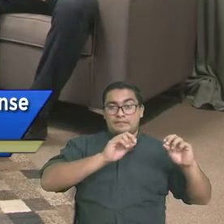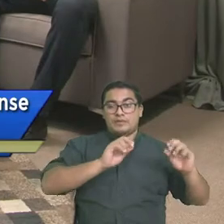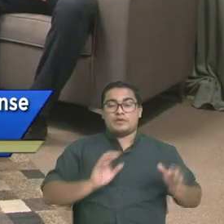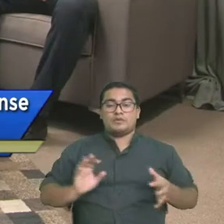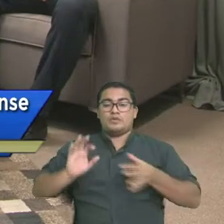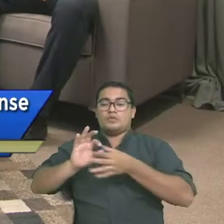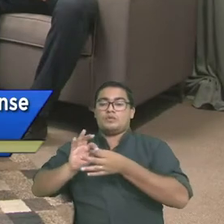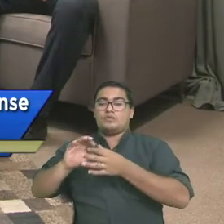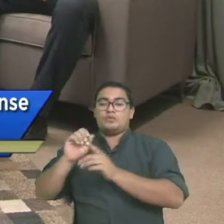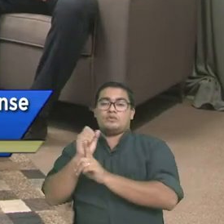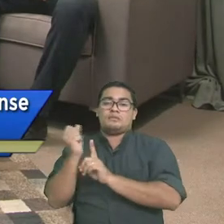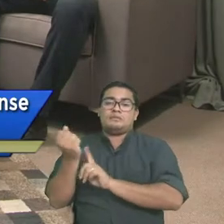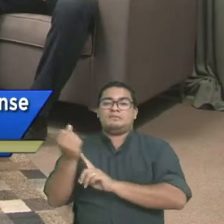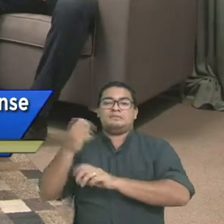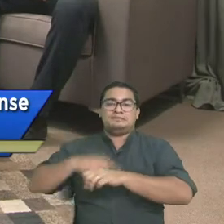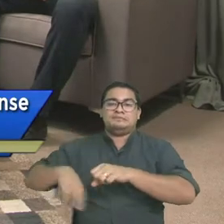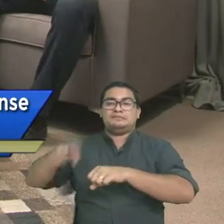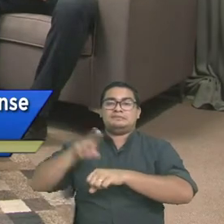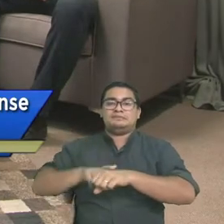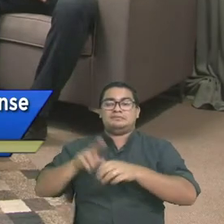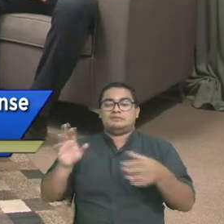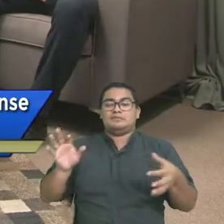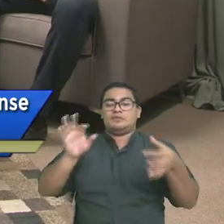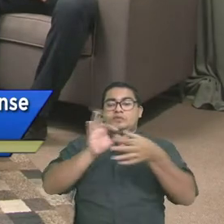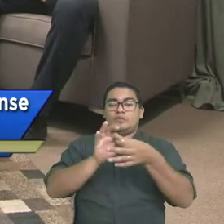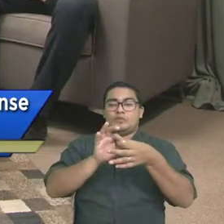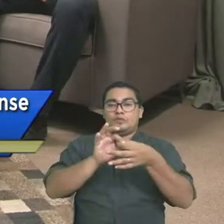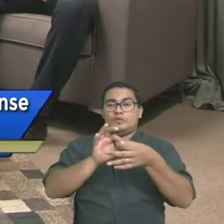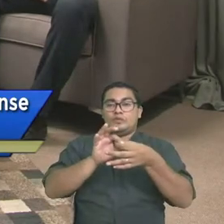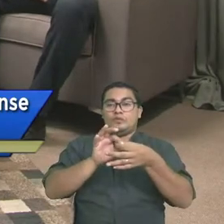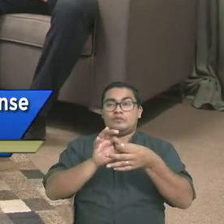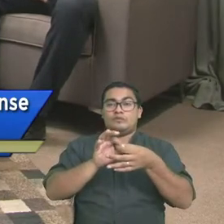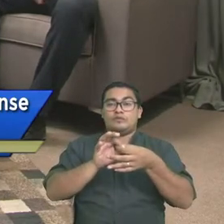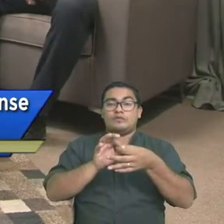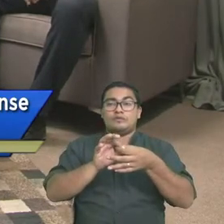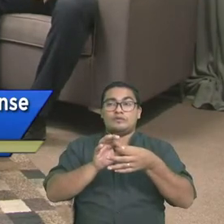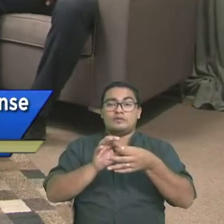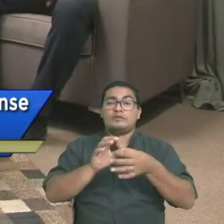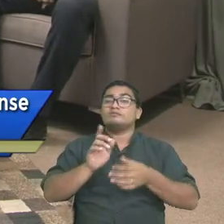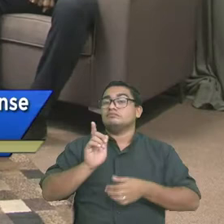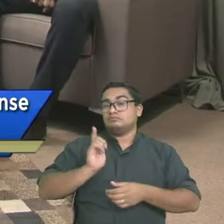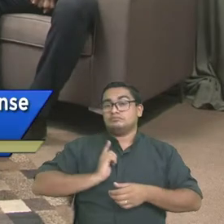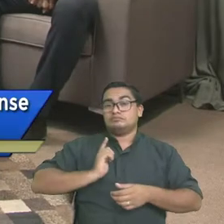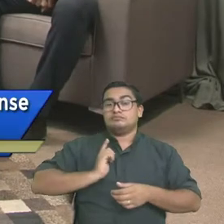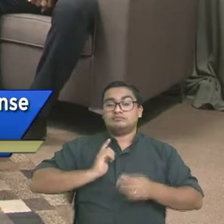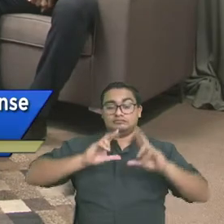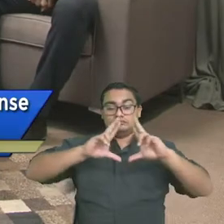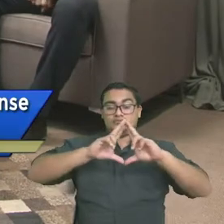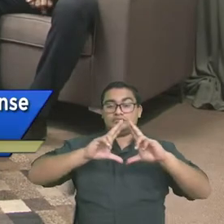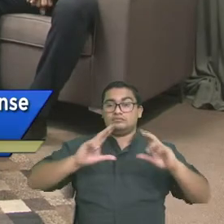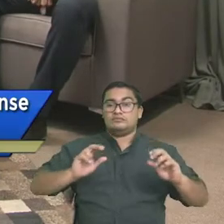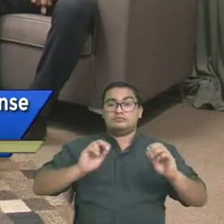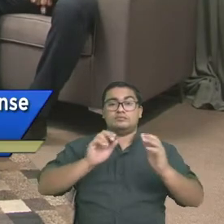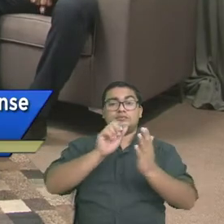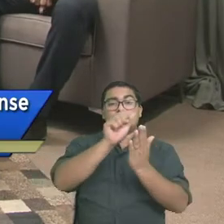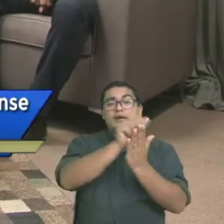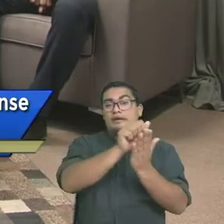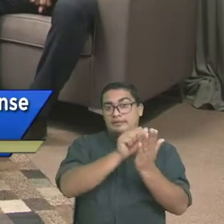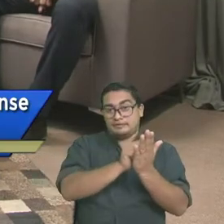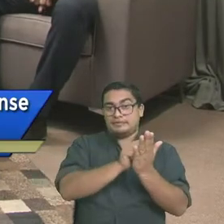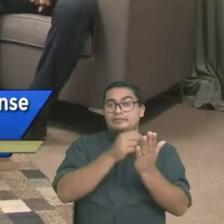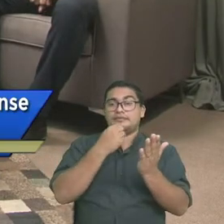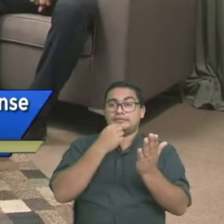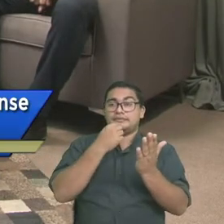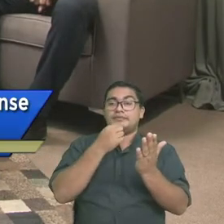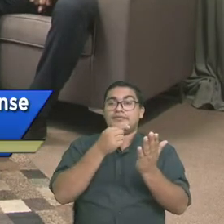Legislativo, de suerte tal de que nosotros tenemos una agenda país, porque hay algunos que no entienden